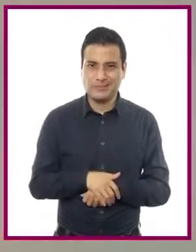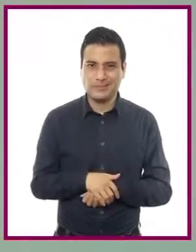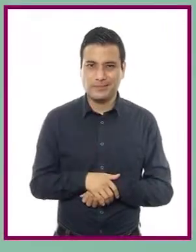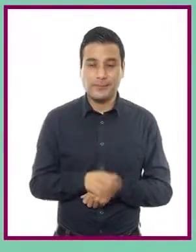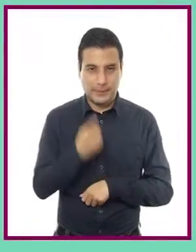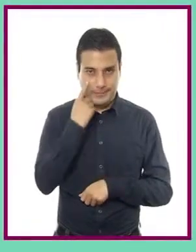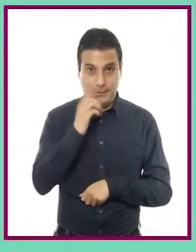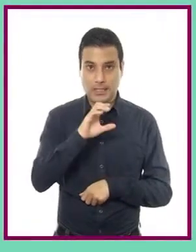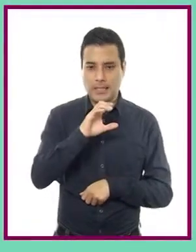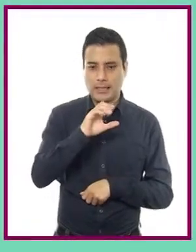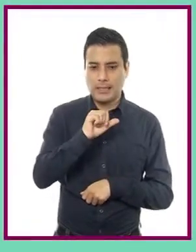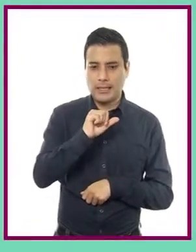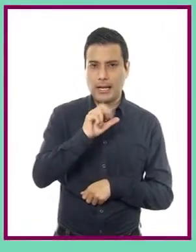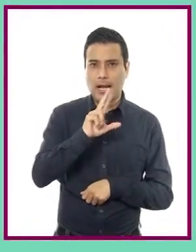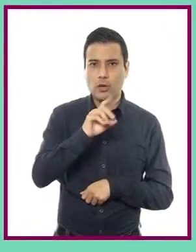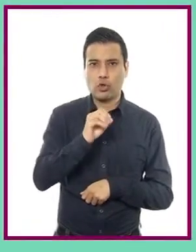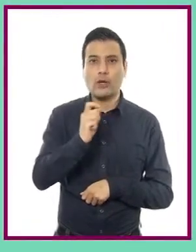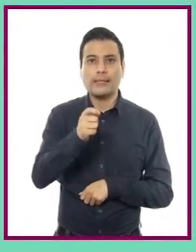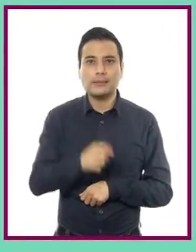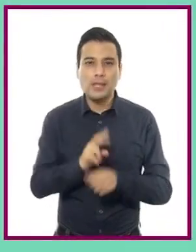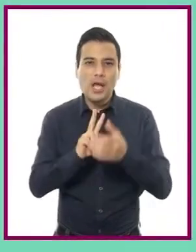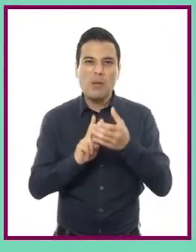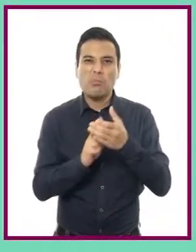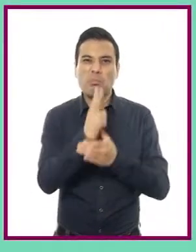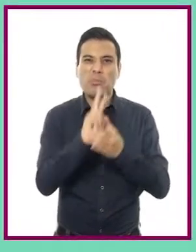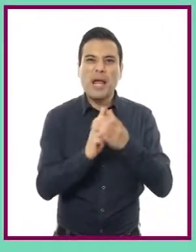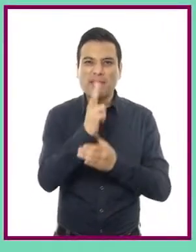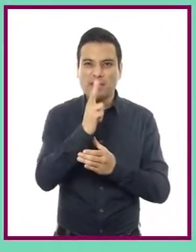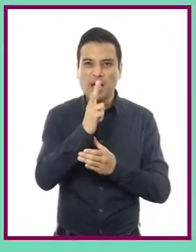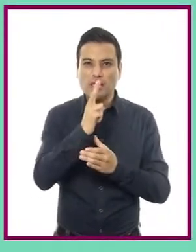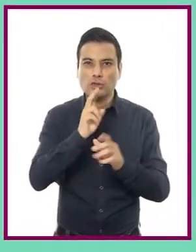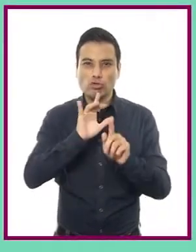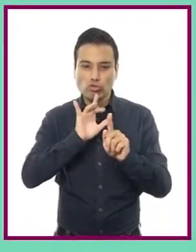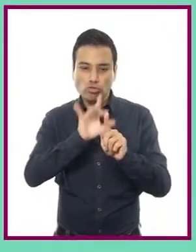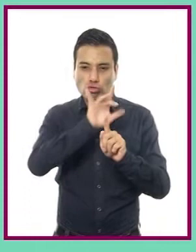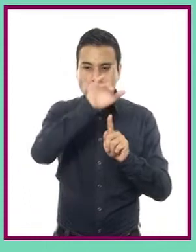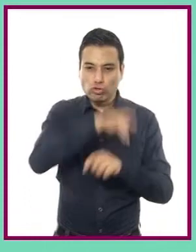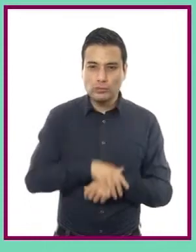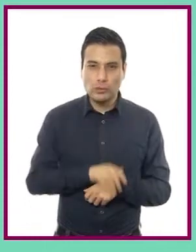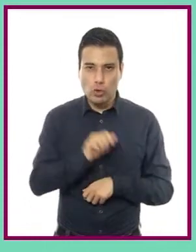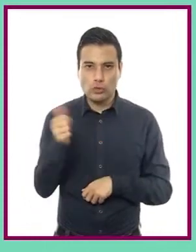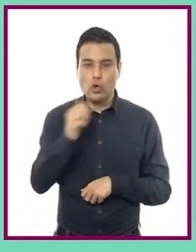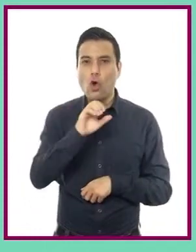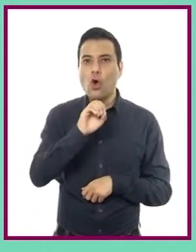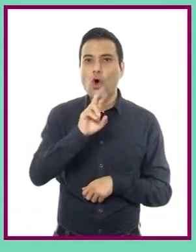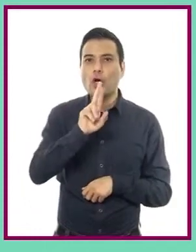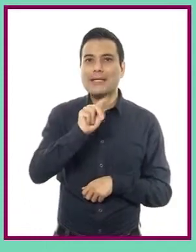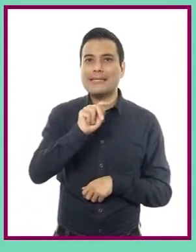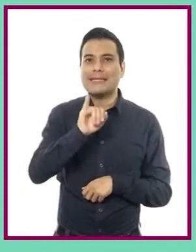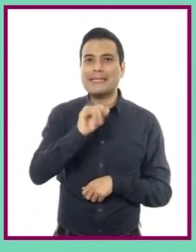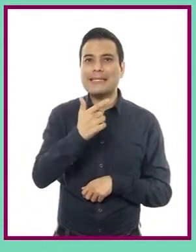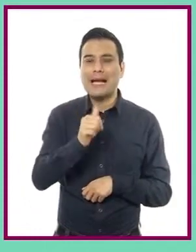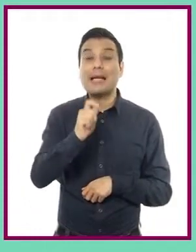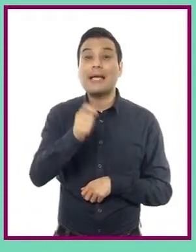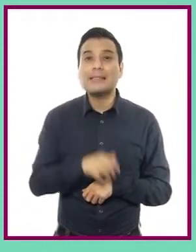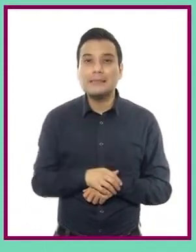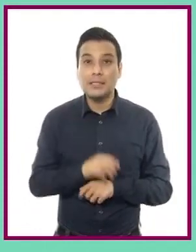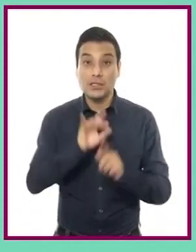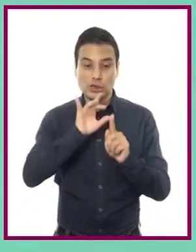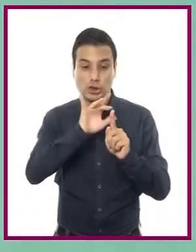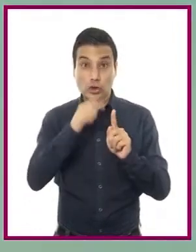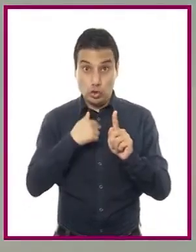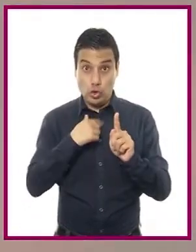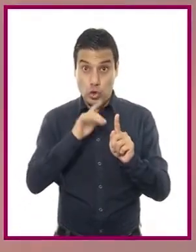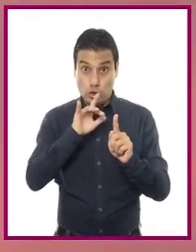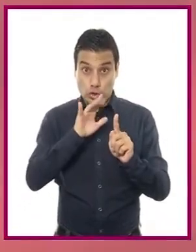El cardo es una planta silvestre que tiene espinas. La ortiga es otra planta que suele causar